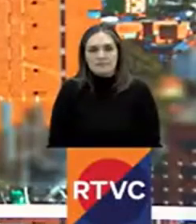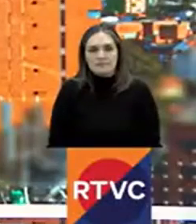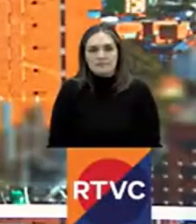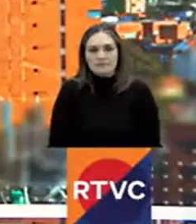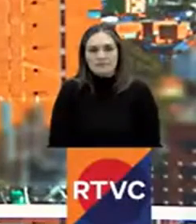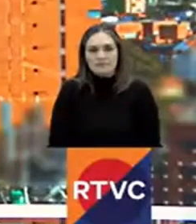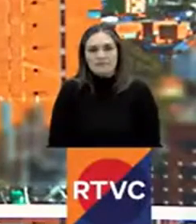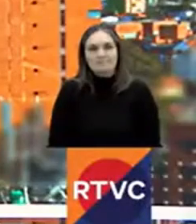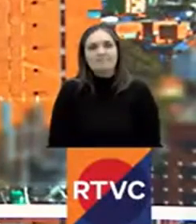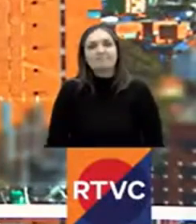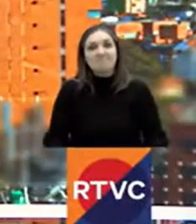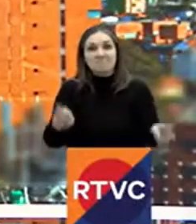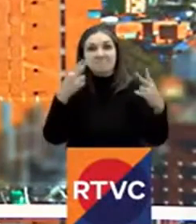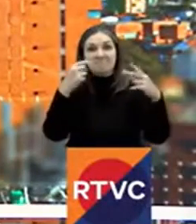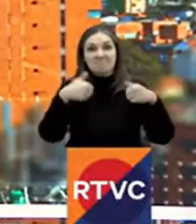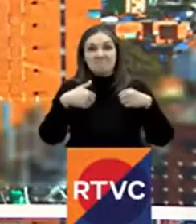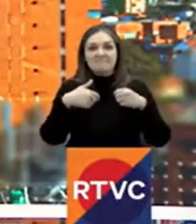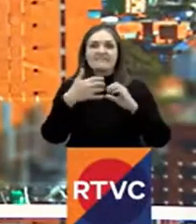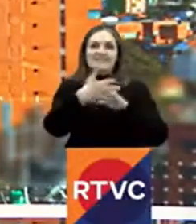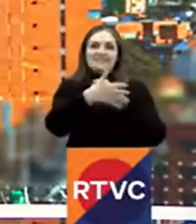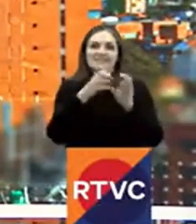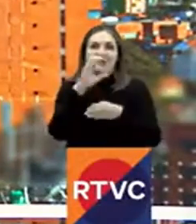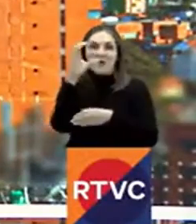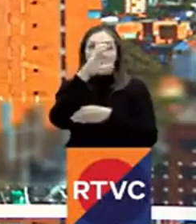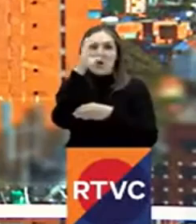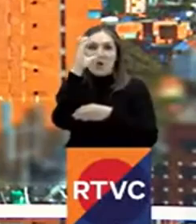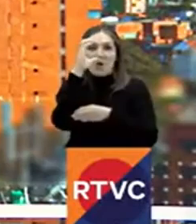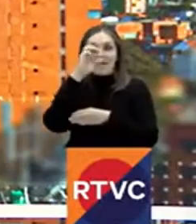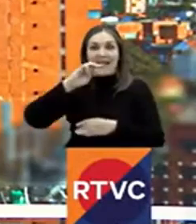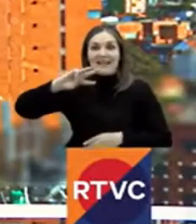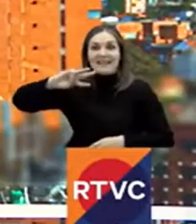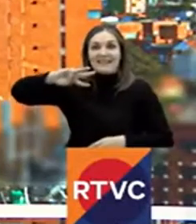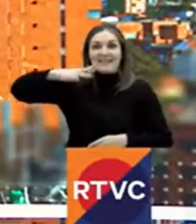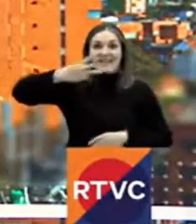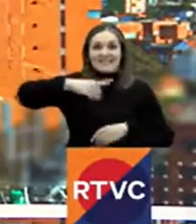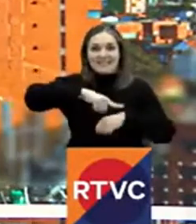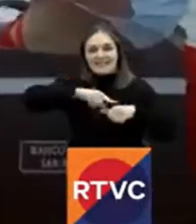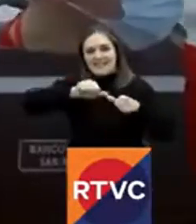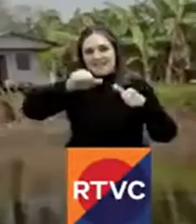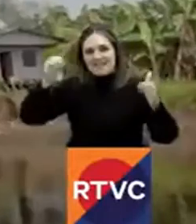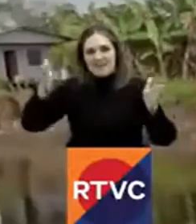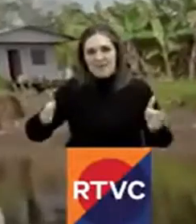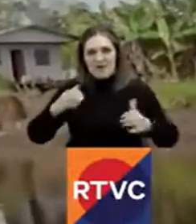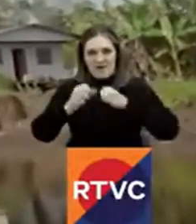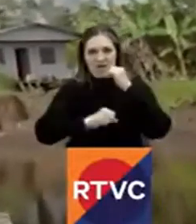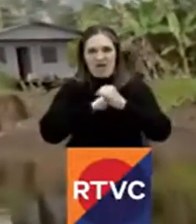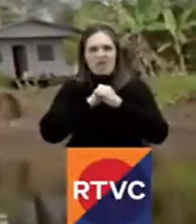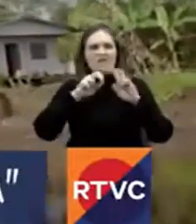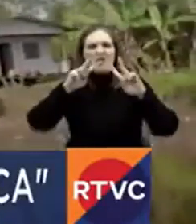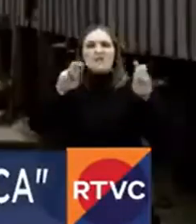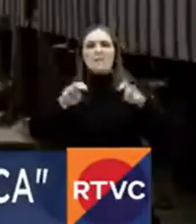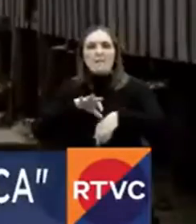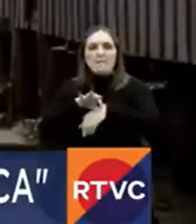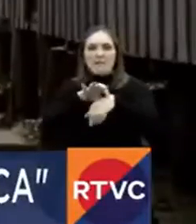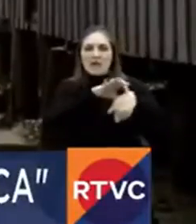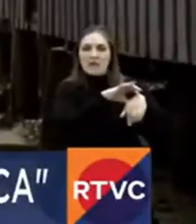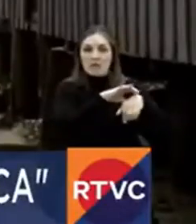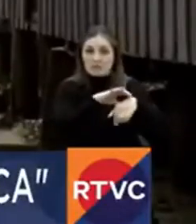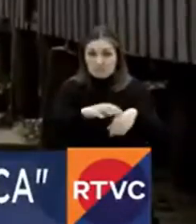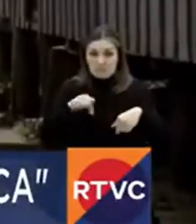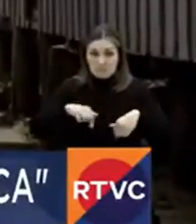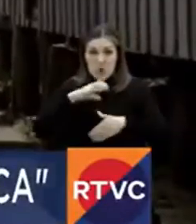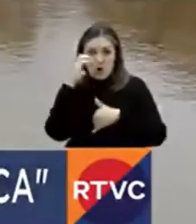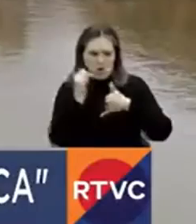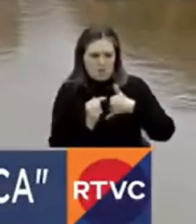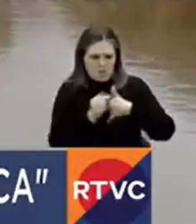Llega a Señal Colombia la tercera temporada de Patrulla Médica. La serie sigue a voluntarios profesionales de la salud en un viaje a lugares apartados del